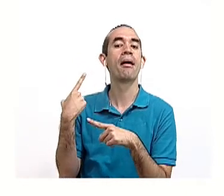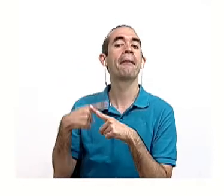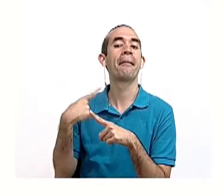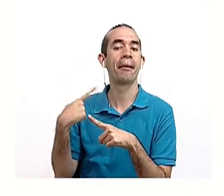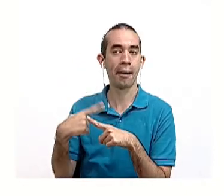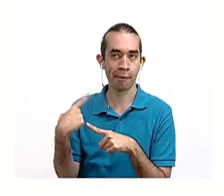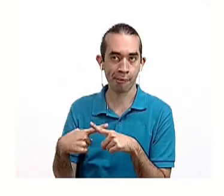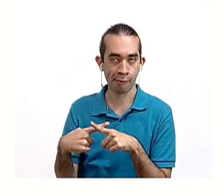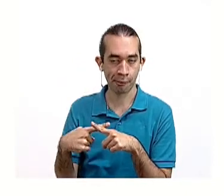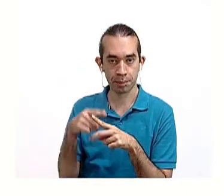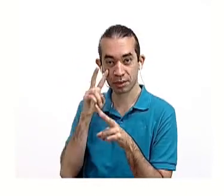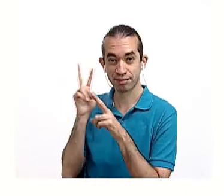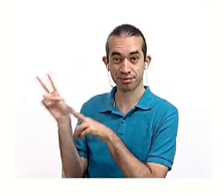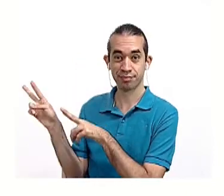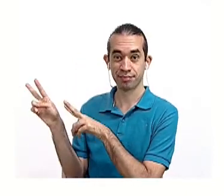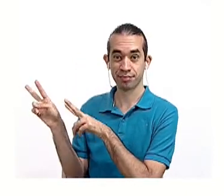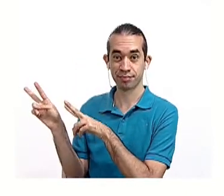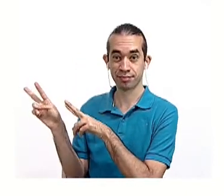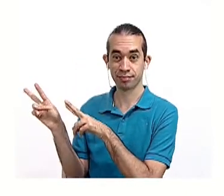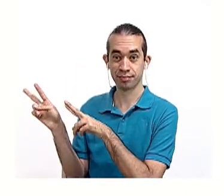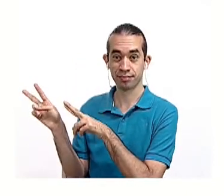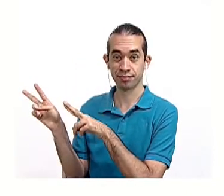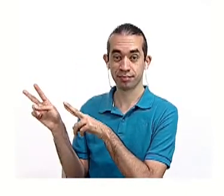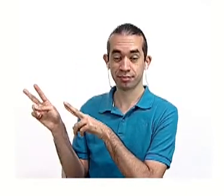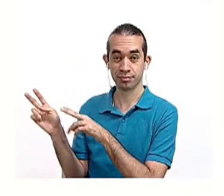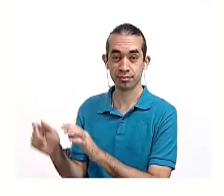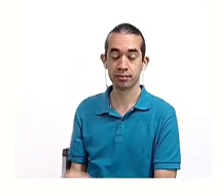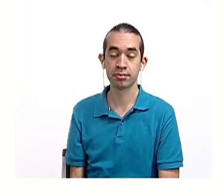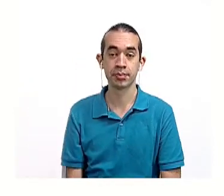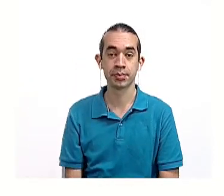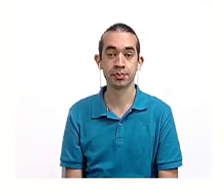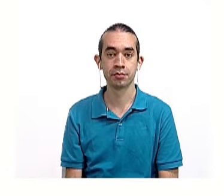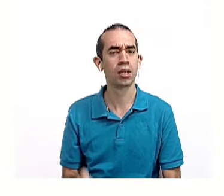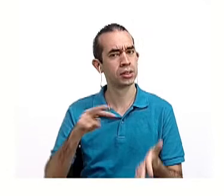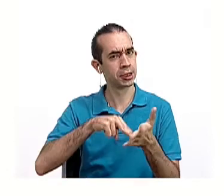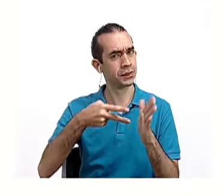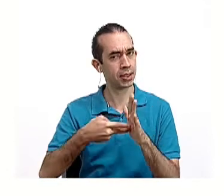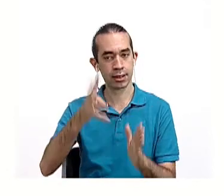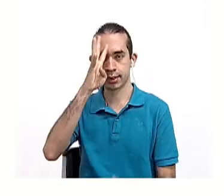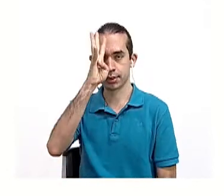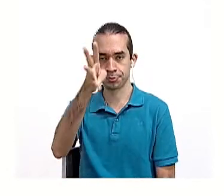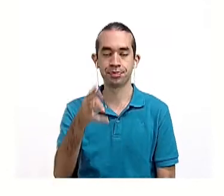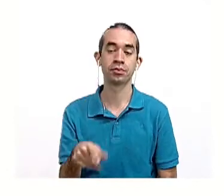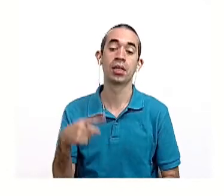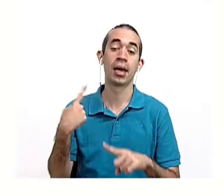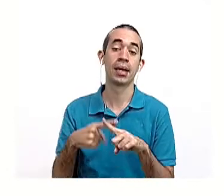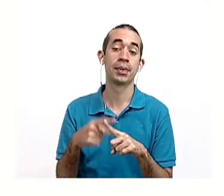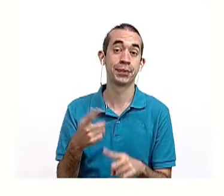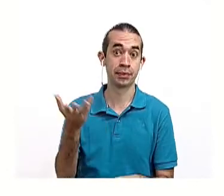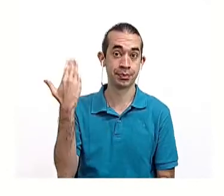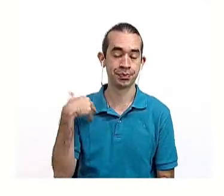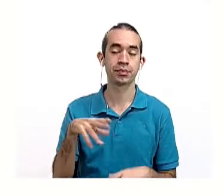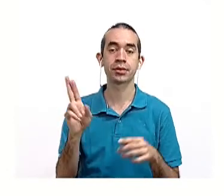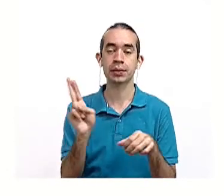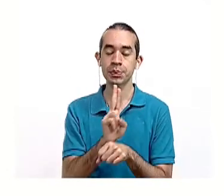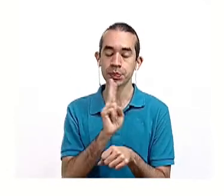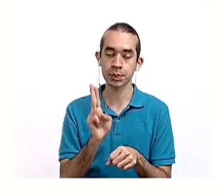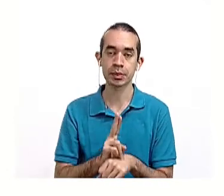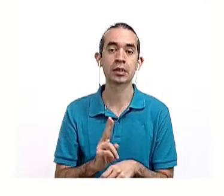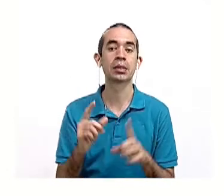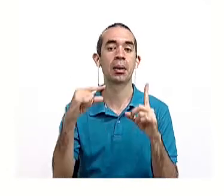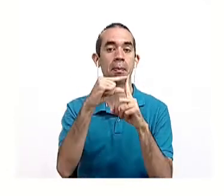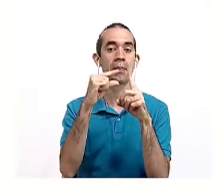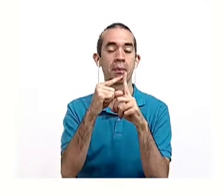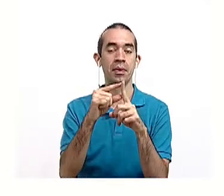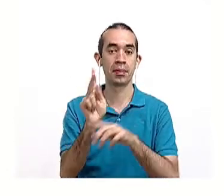significa creación. Vean qué interesante. Los griegos utilizaban la palabra poesía para todo lo que era